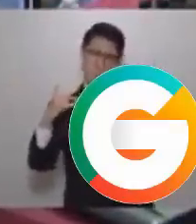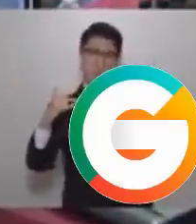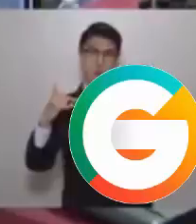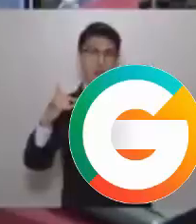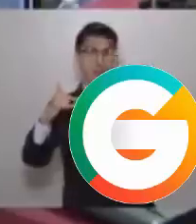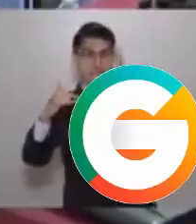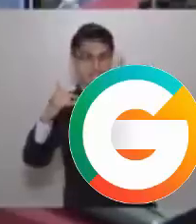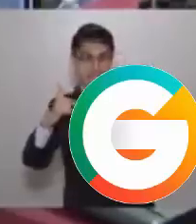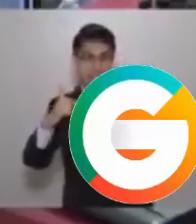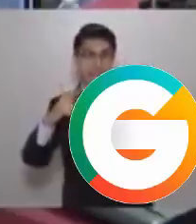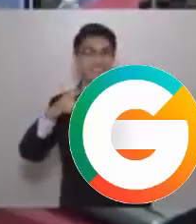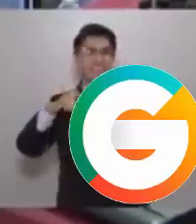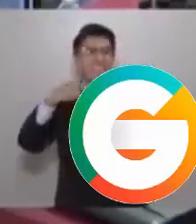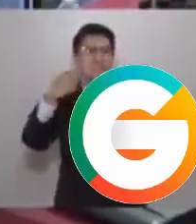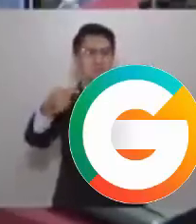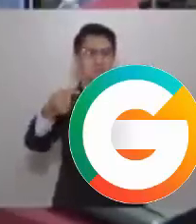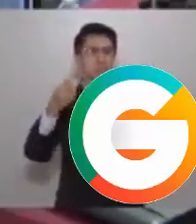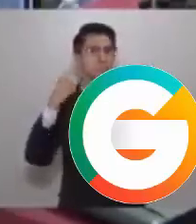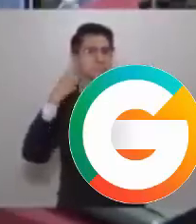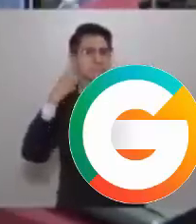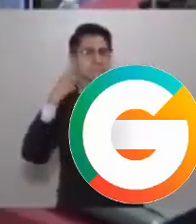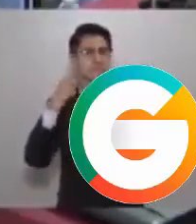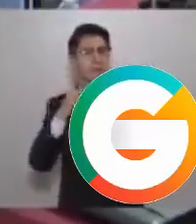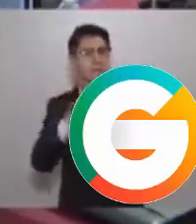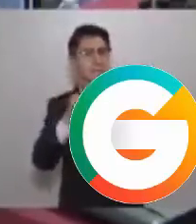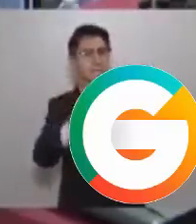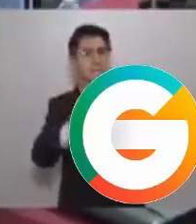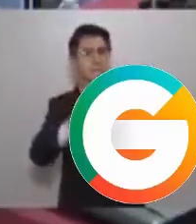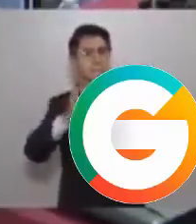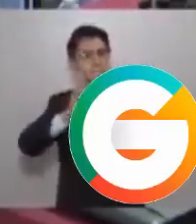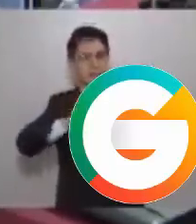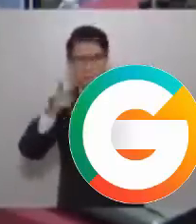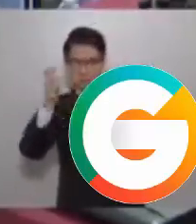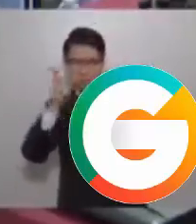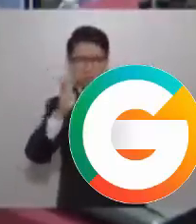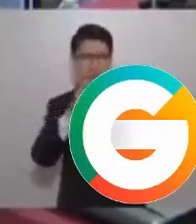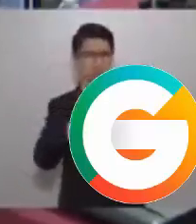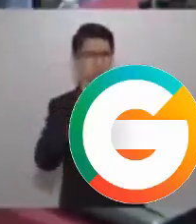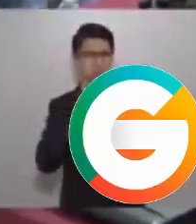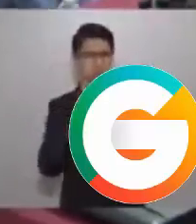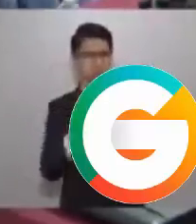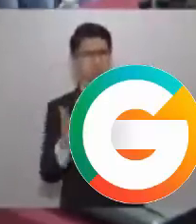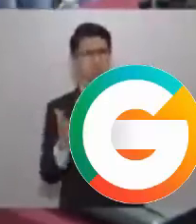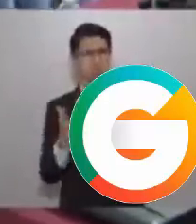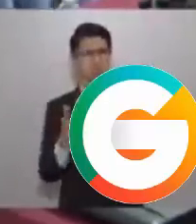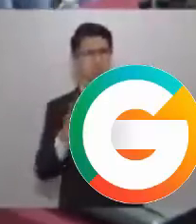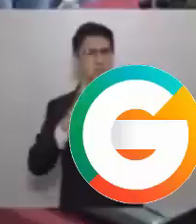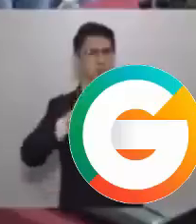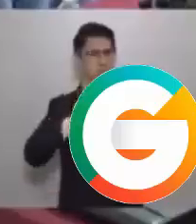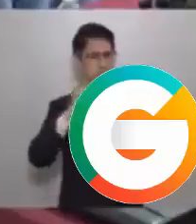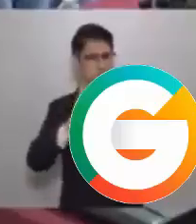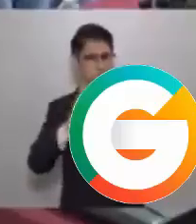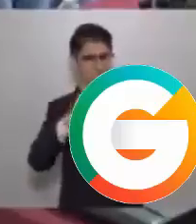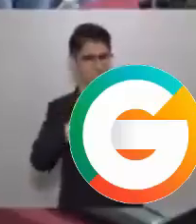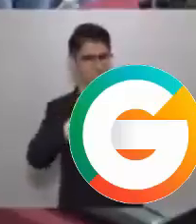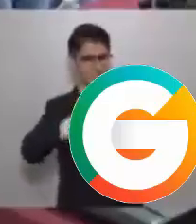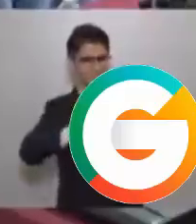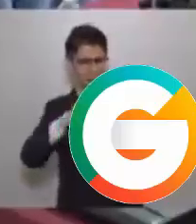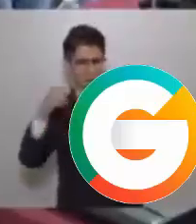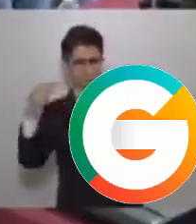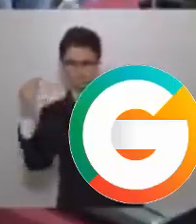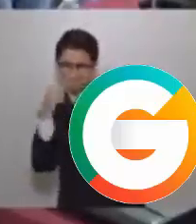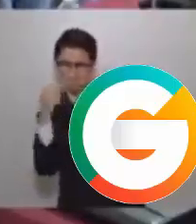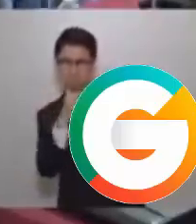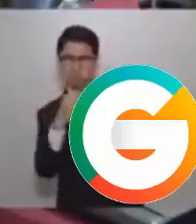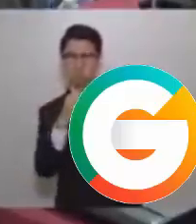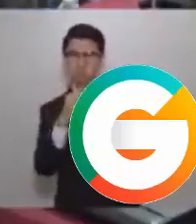Obligadamente serán destinados para Ensenada, o qué van a hacer, porque pues llegan 500, pero llegan y